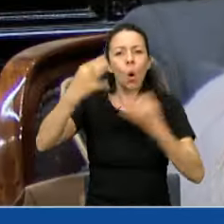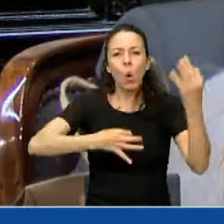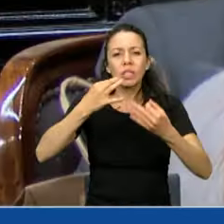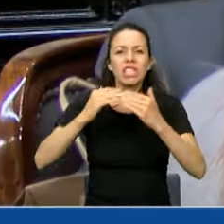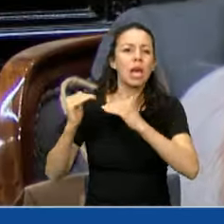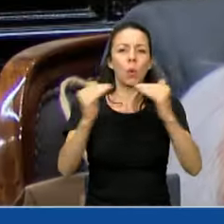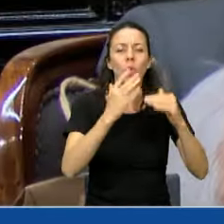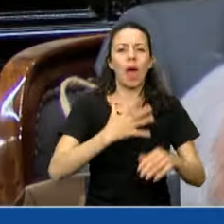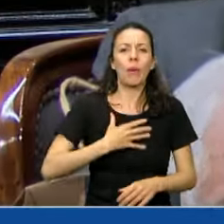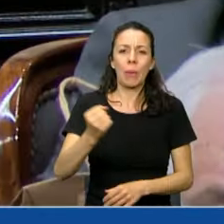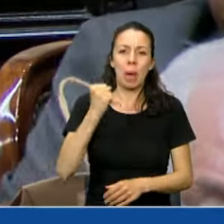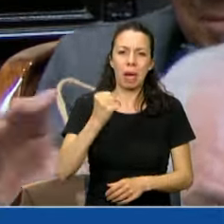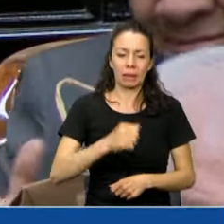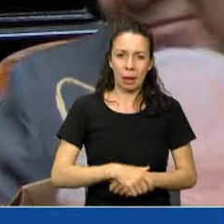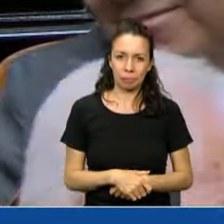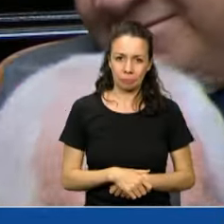viva la patria